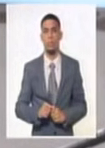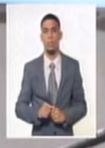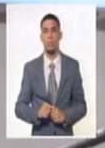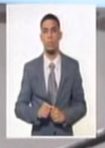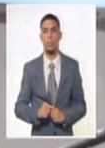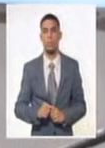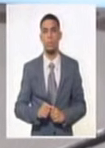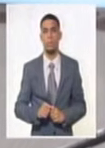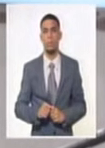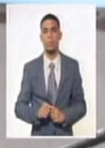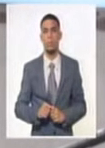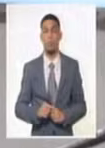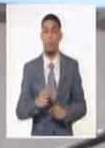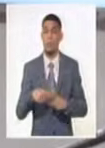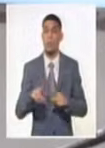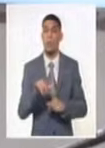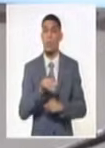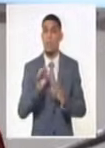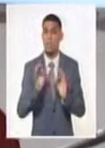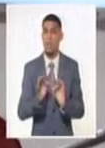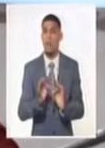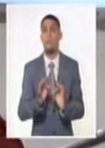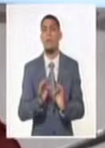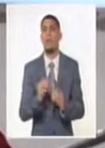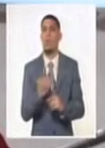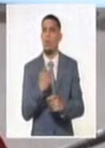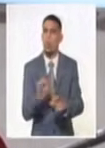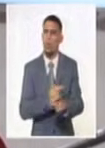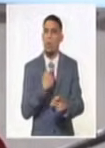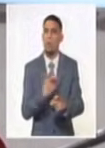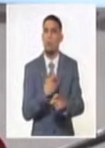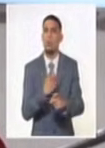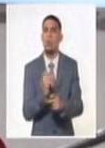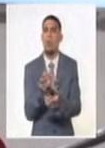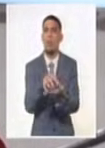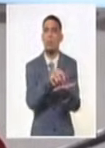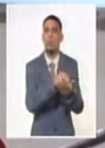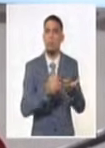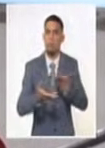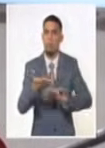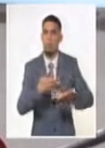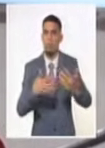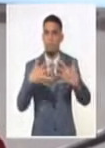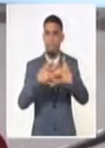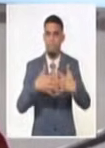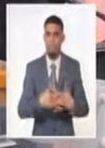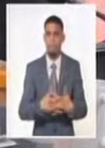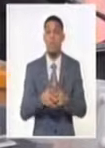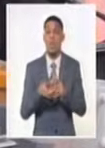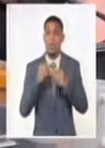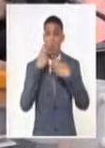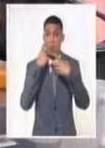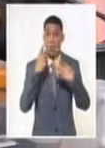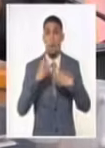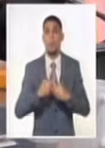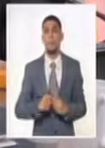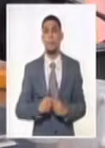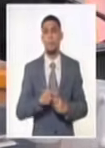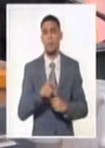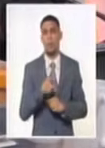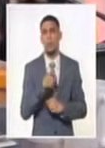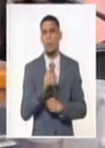también siempre decimos que estamos tratando de favorecer todos los espacios de conciliación. Eso es muy importante, porque usted ha hablado mucho de